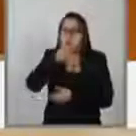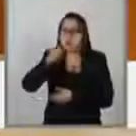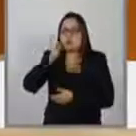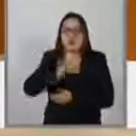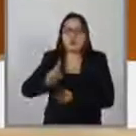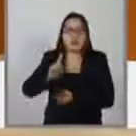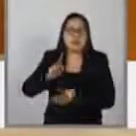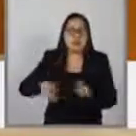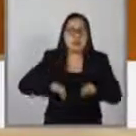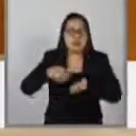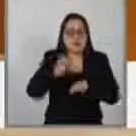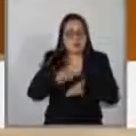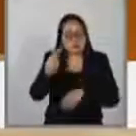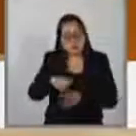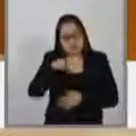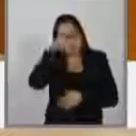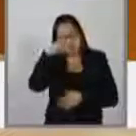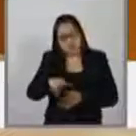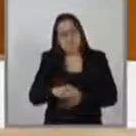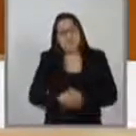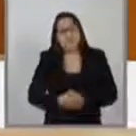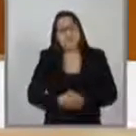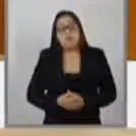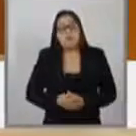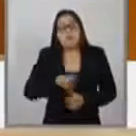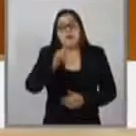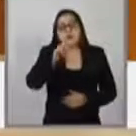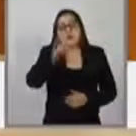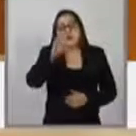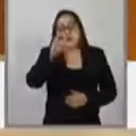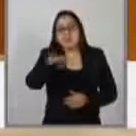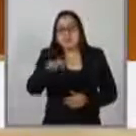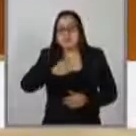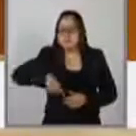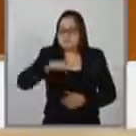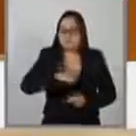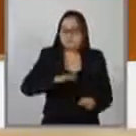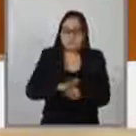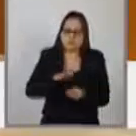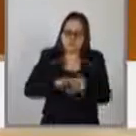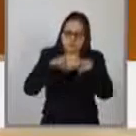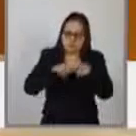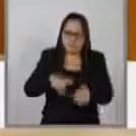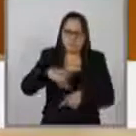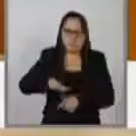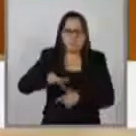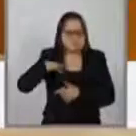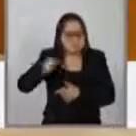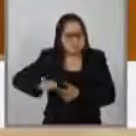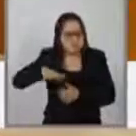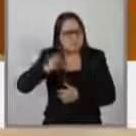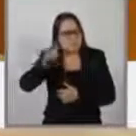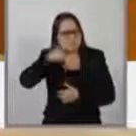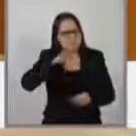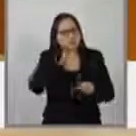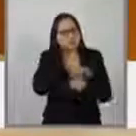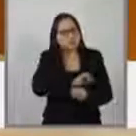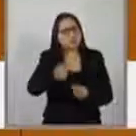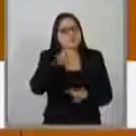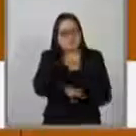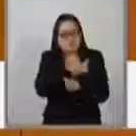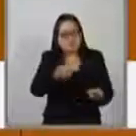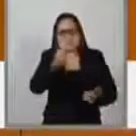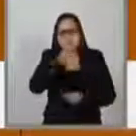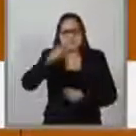trabajadoras mexicanos. En el Partido Verde Ecologista de México no escatimaremos ningún esfuerzo cuando se trate de niños y de